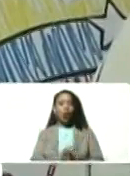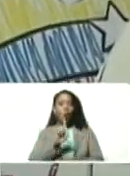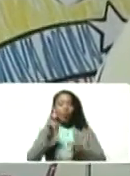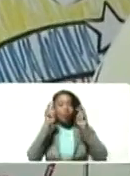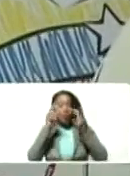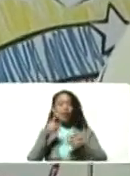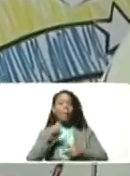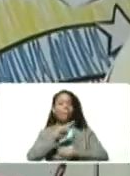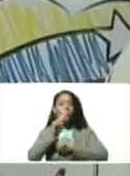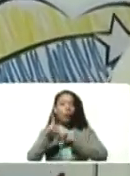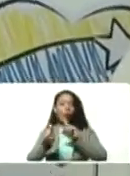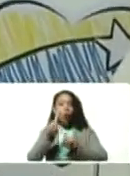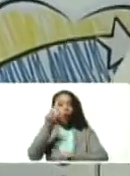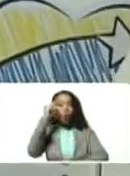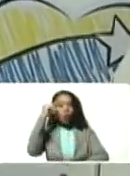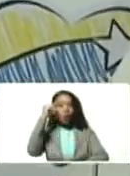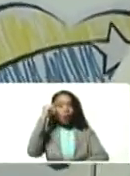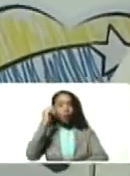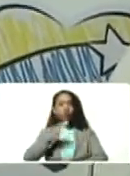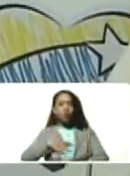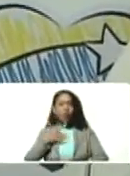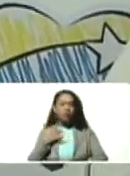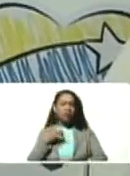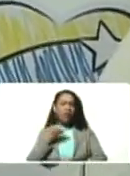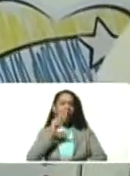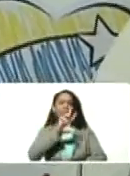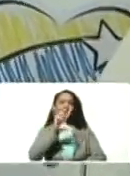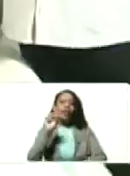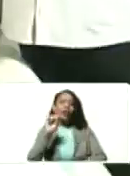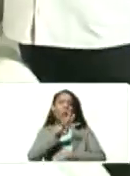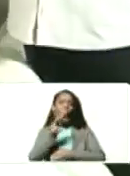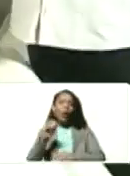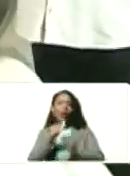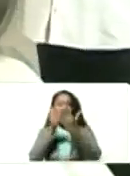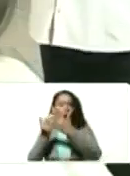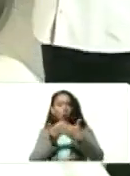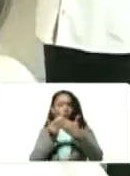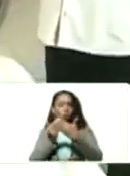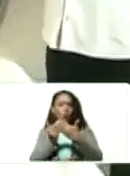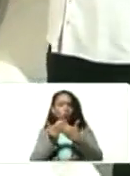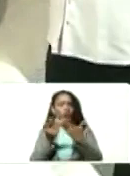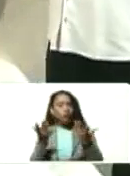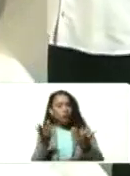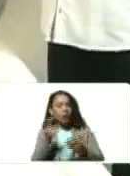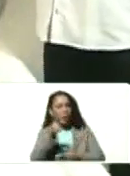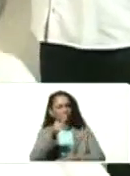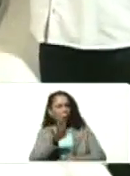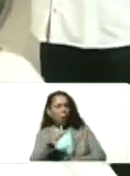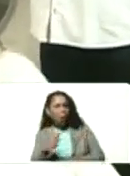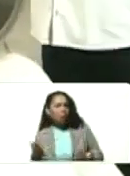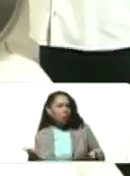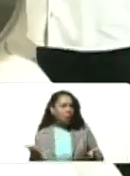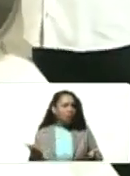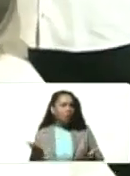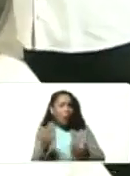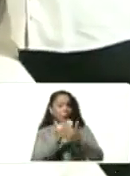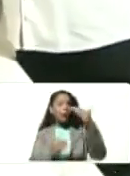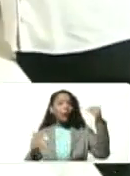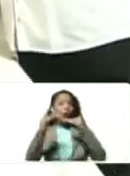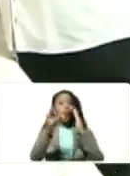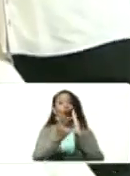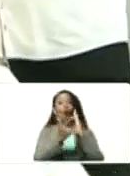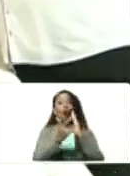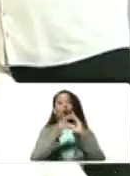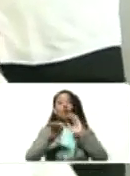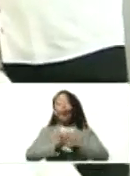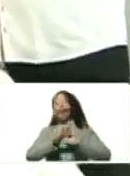consulta quiere decir que en un día puede tener 30, 40 estudios, Silvia. ¿Qué te parece? La más alta tecnología